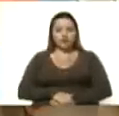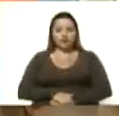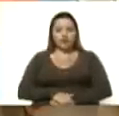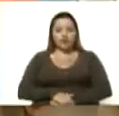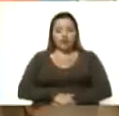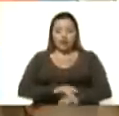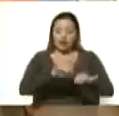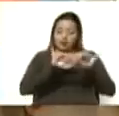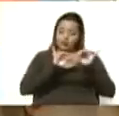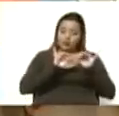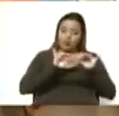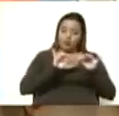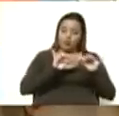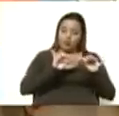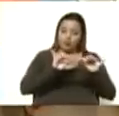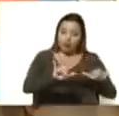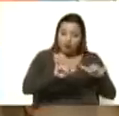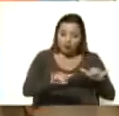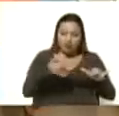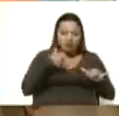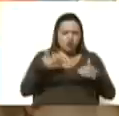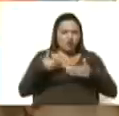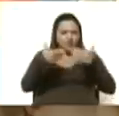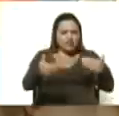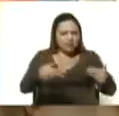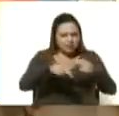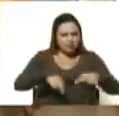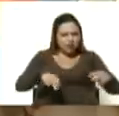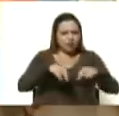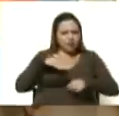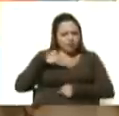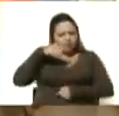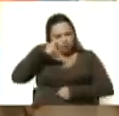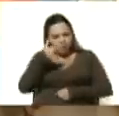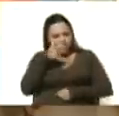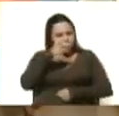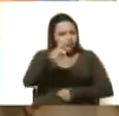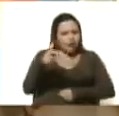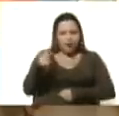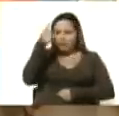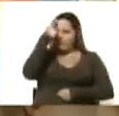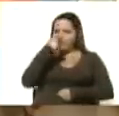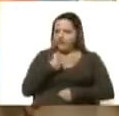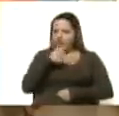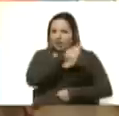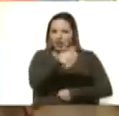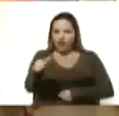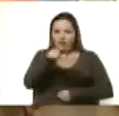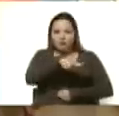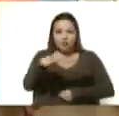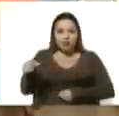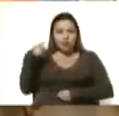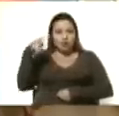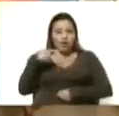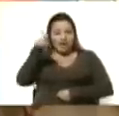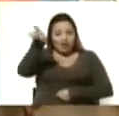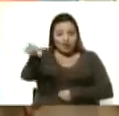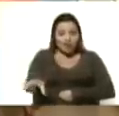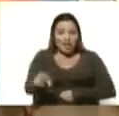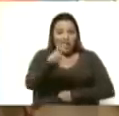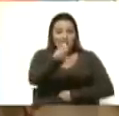mi avance investigativo, lo que yo pude observar de los perfiles de todos estos psicópatas, él, sin